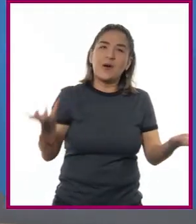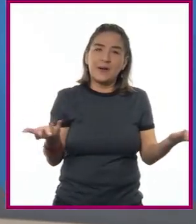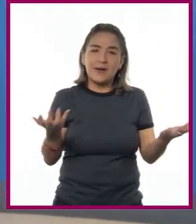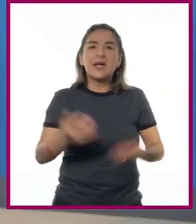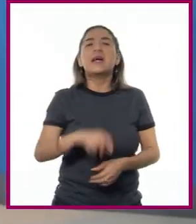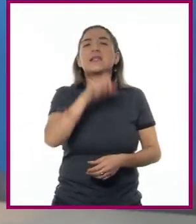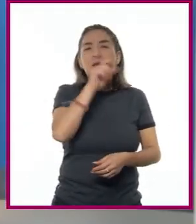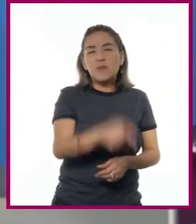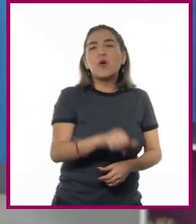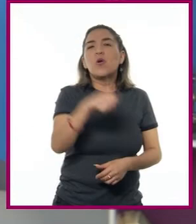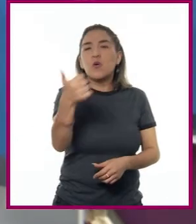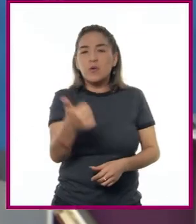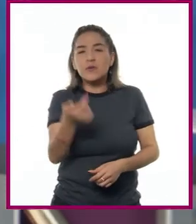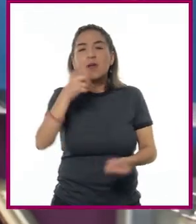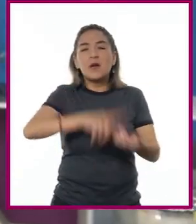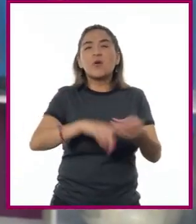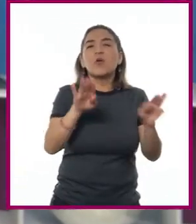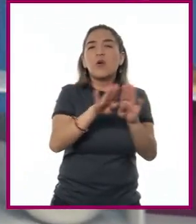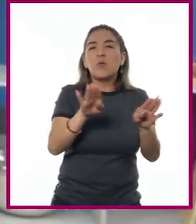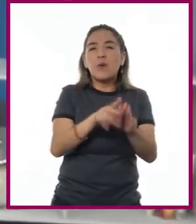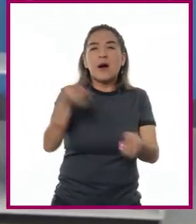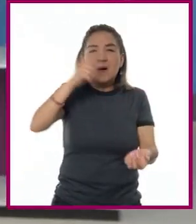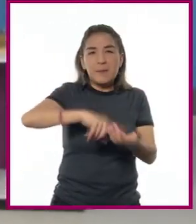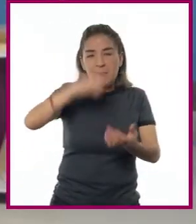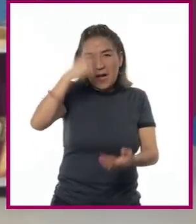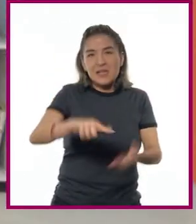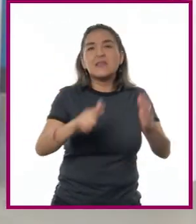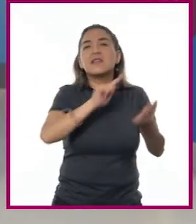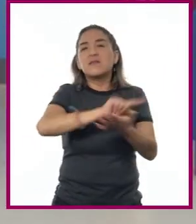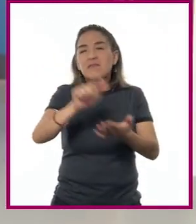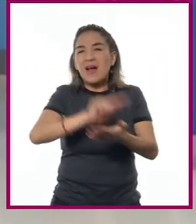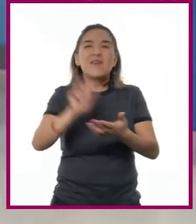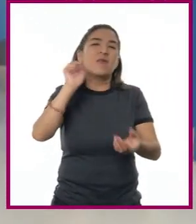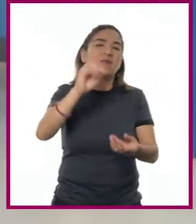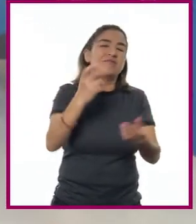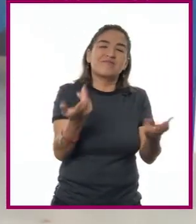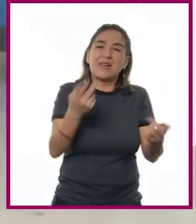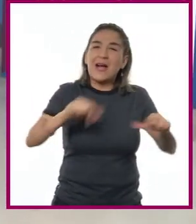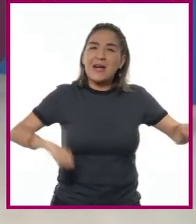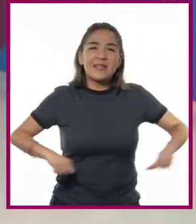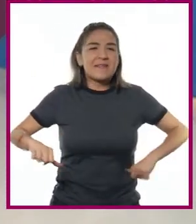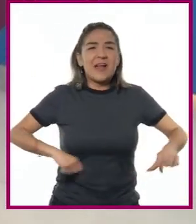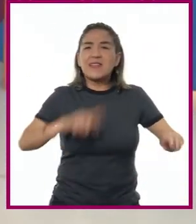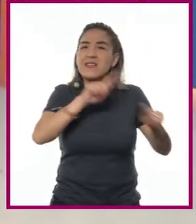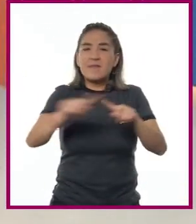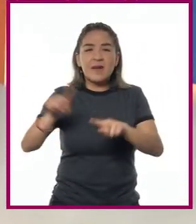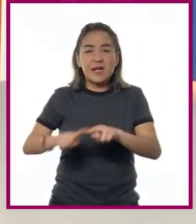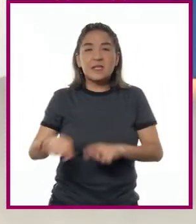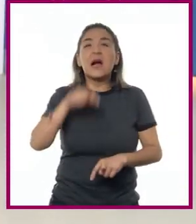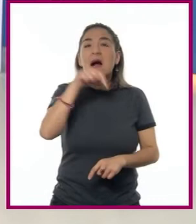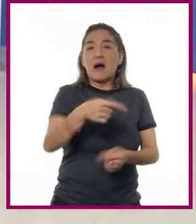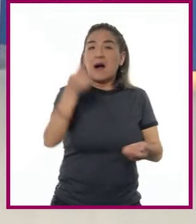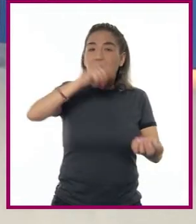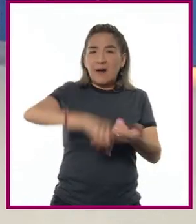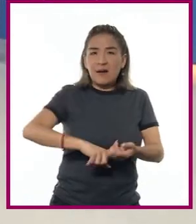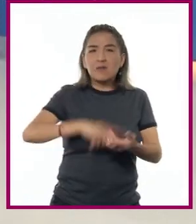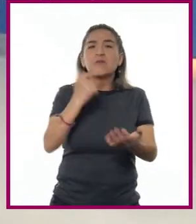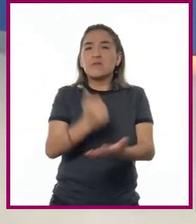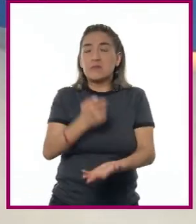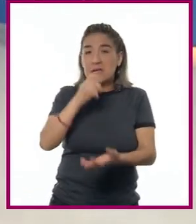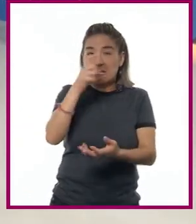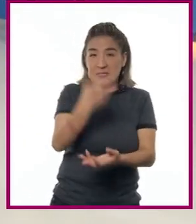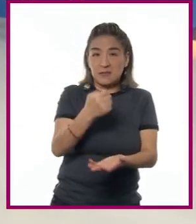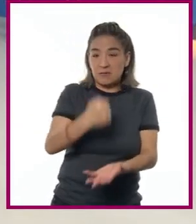tienen que ver con la organización del suelo para las diferentes actividades. Hay porciones del territorio destinadas